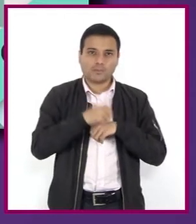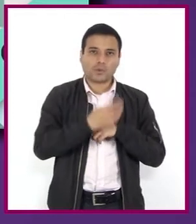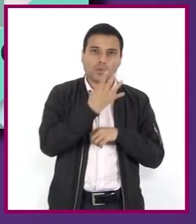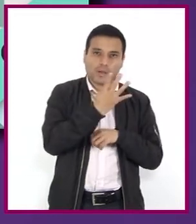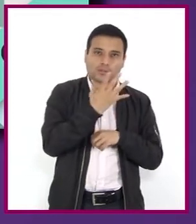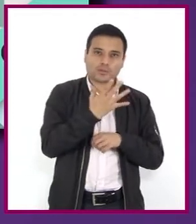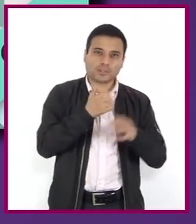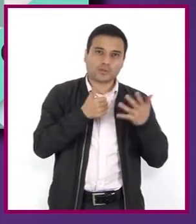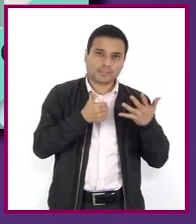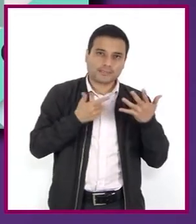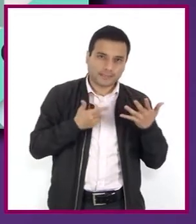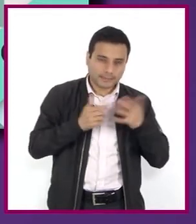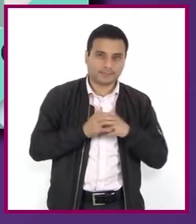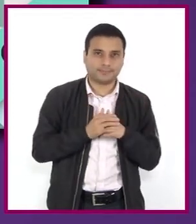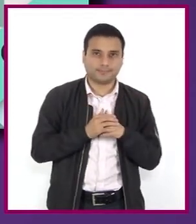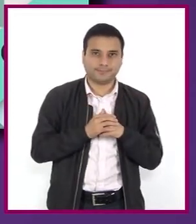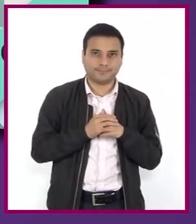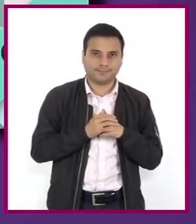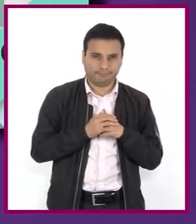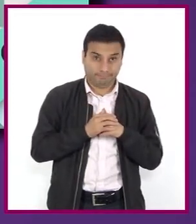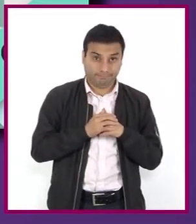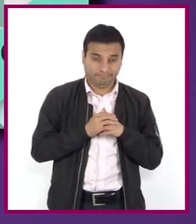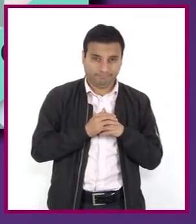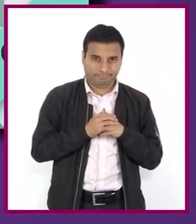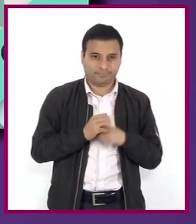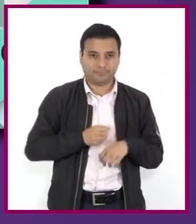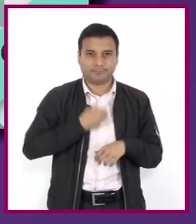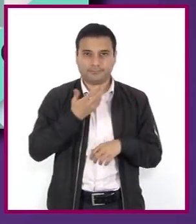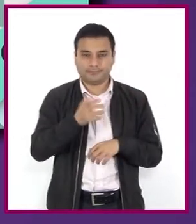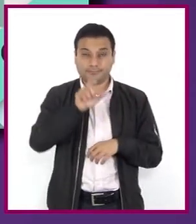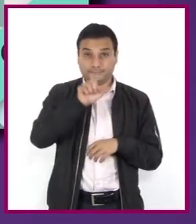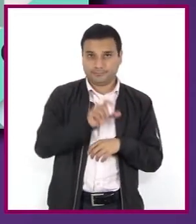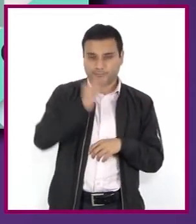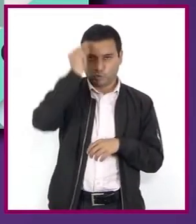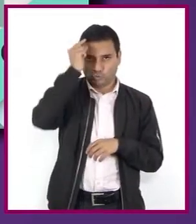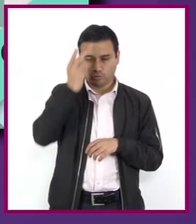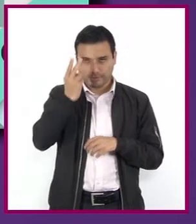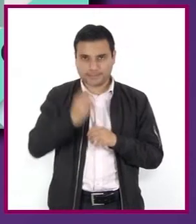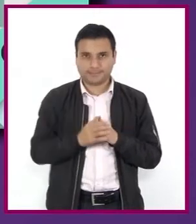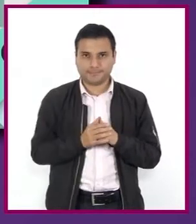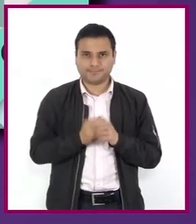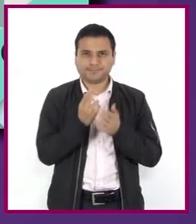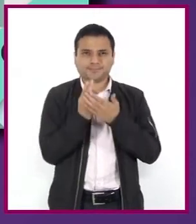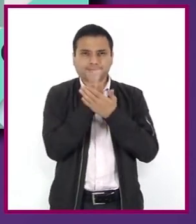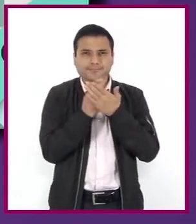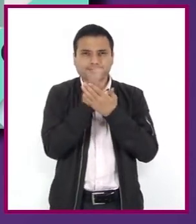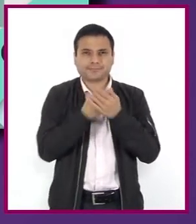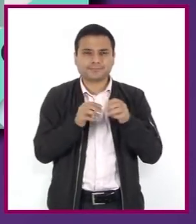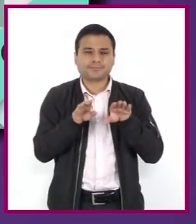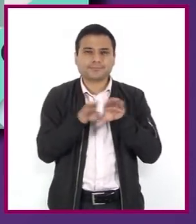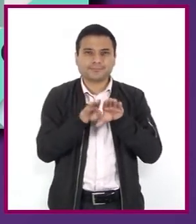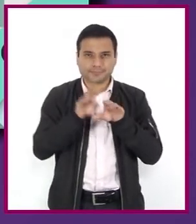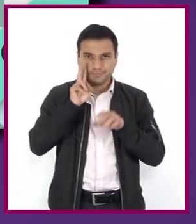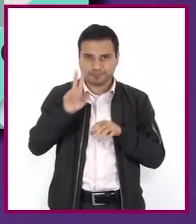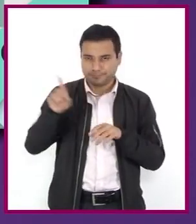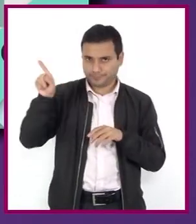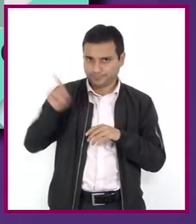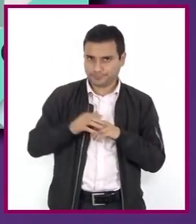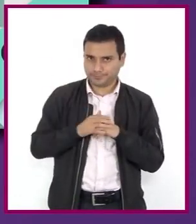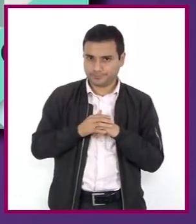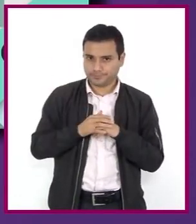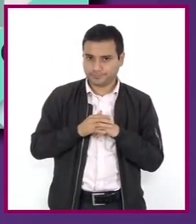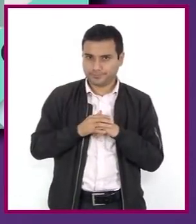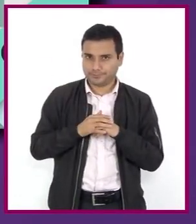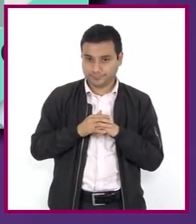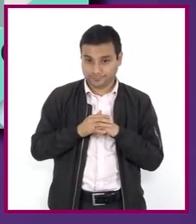5, 6 y 7 para la expresión x cuadrada, la gráfica que obtenemos es la siguiente y no aporta los